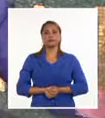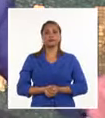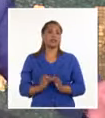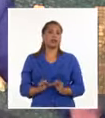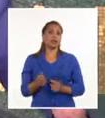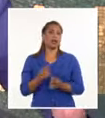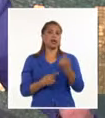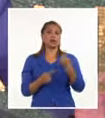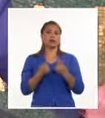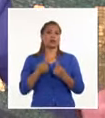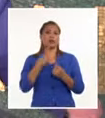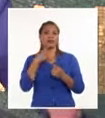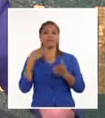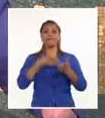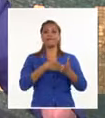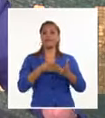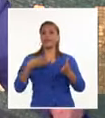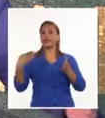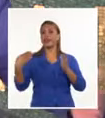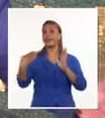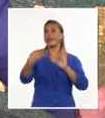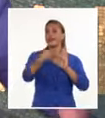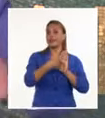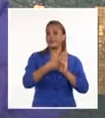Cualquier tipo de injerencia, intromisión